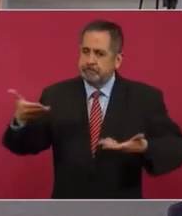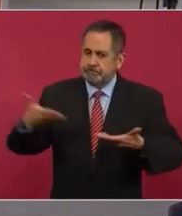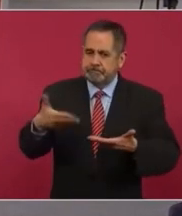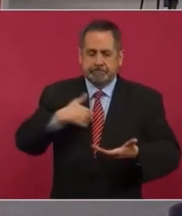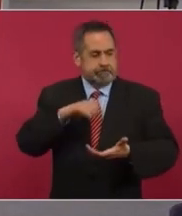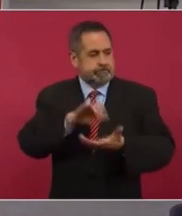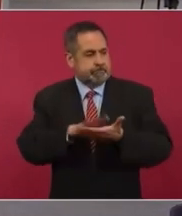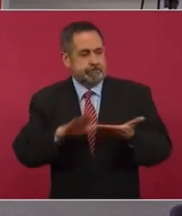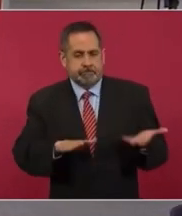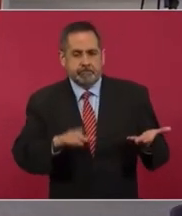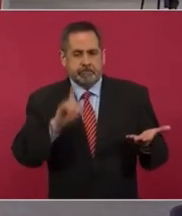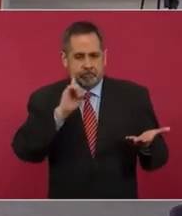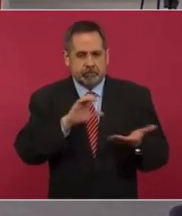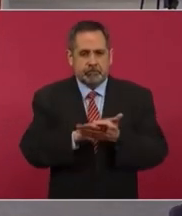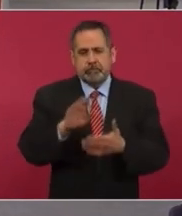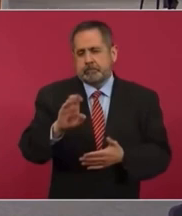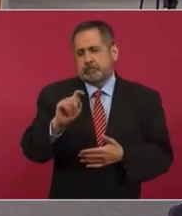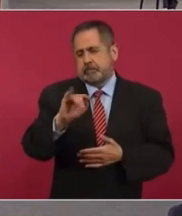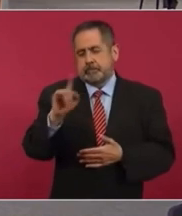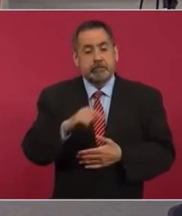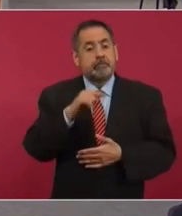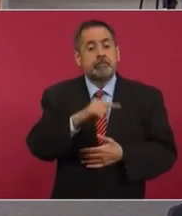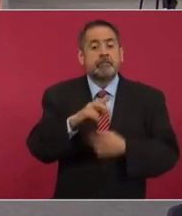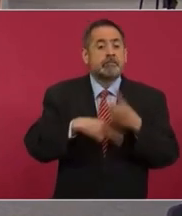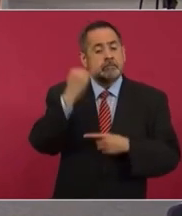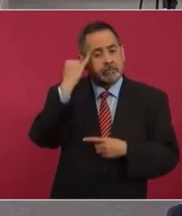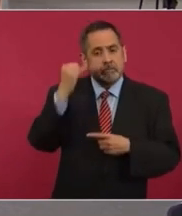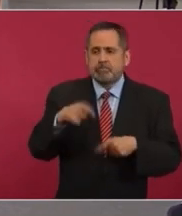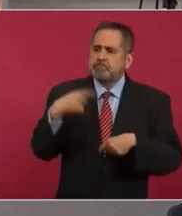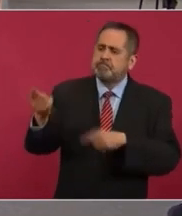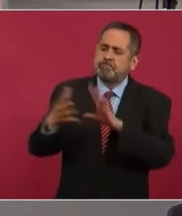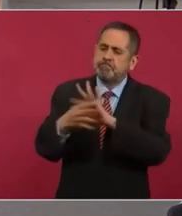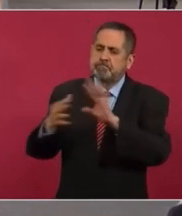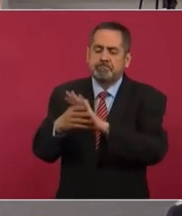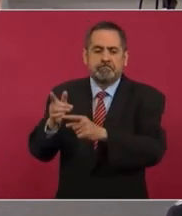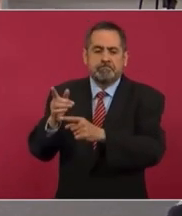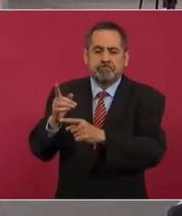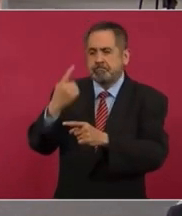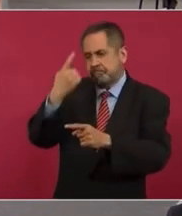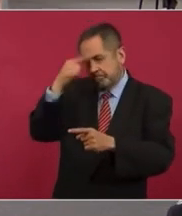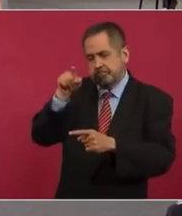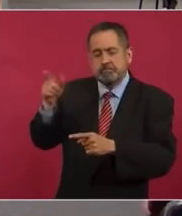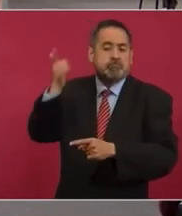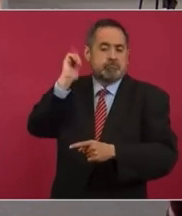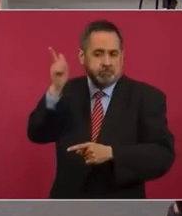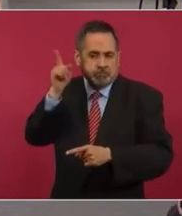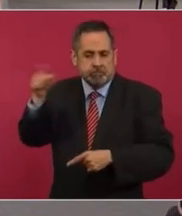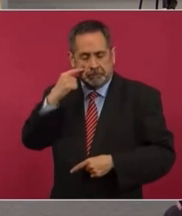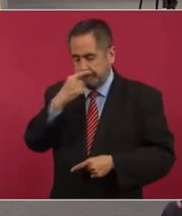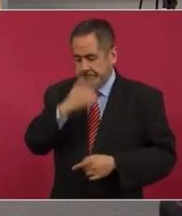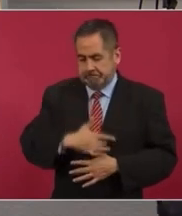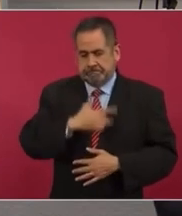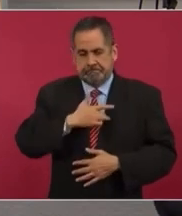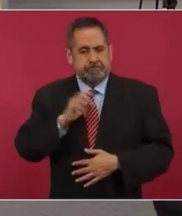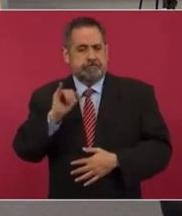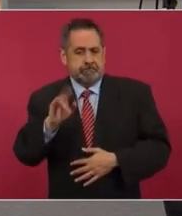Beatriz Gutiérrez Müller, quien tiene el propósito de hacerle un planteamiento que ojalá encuentre